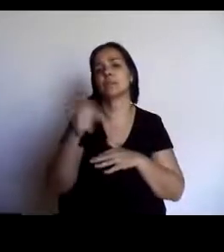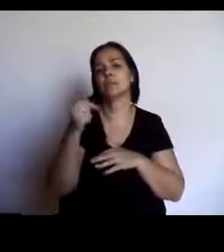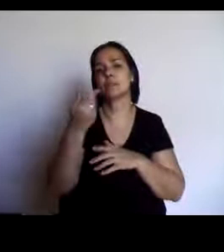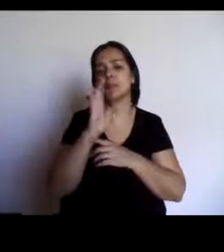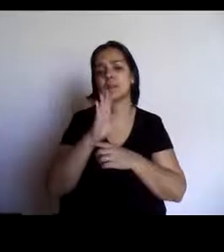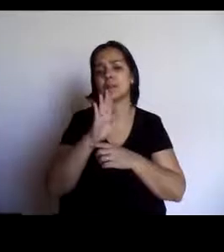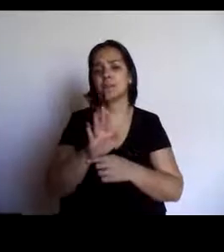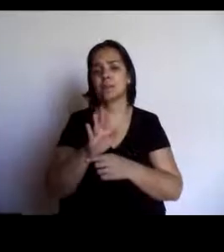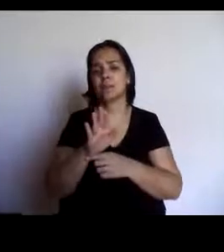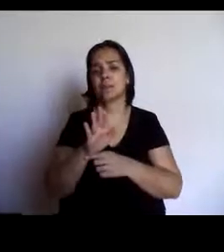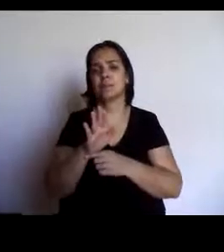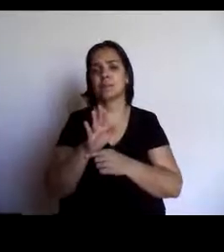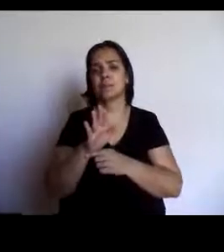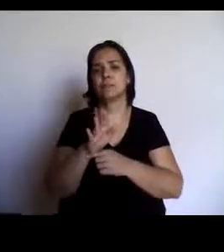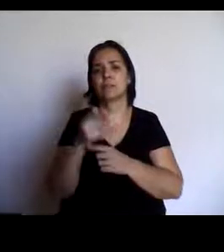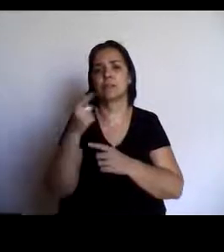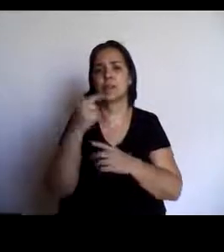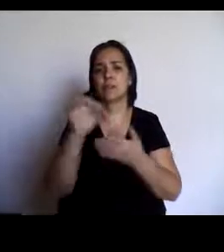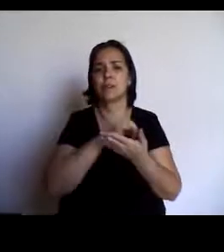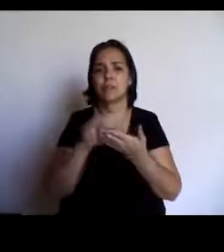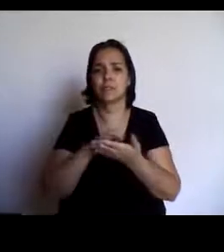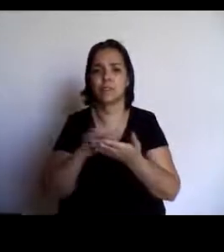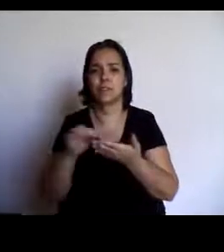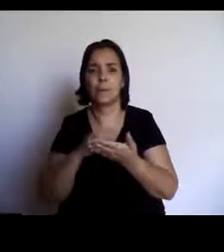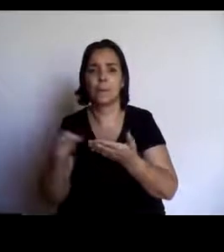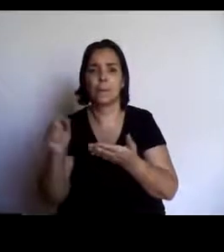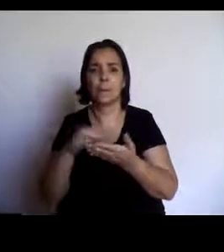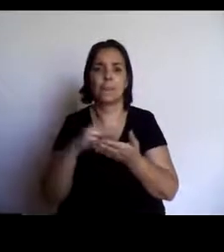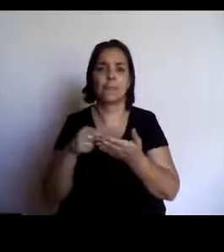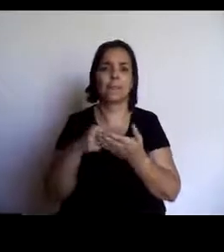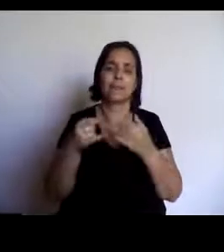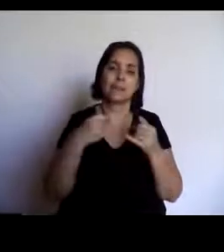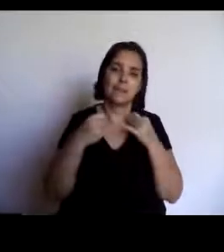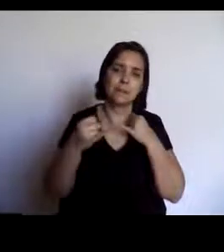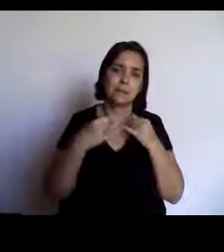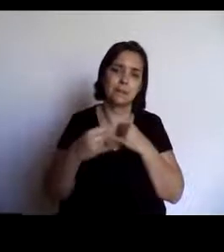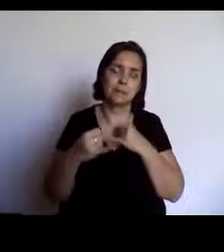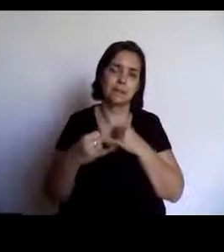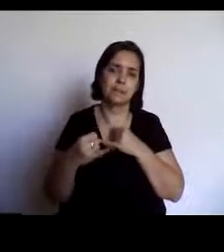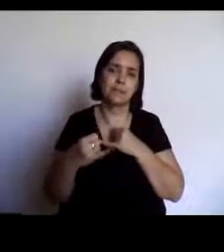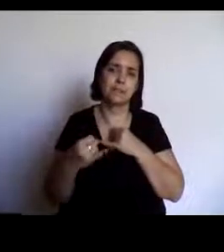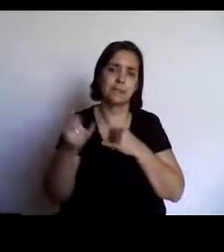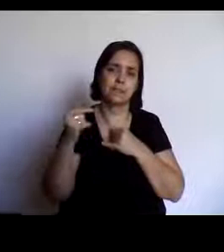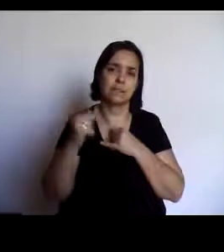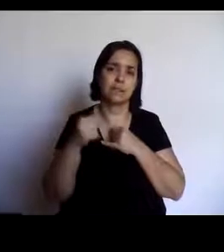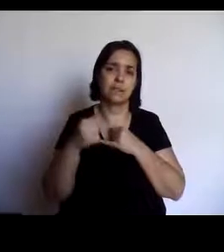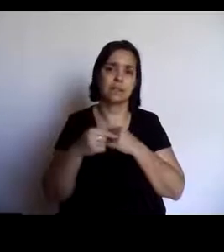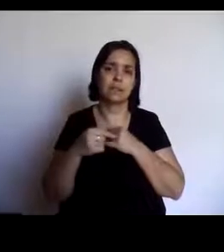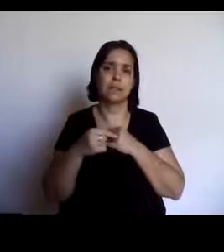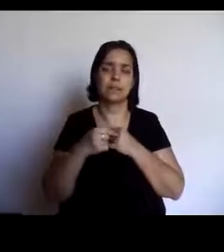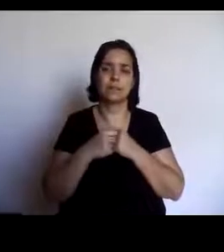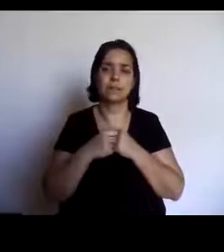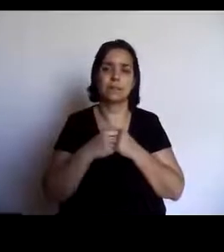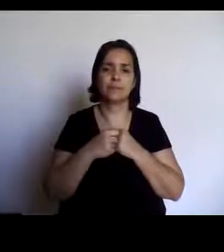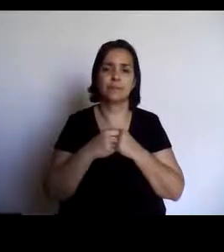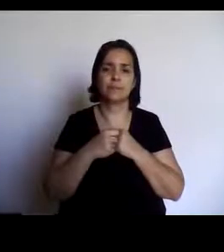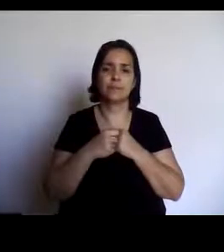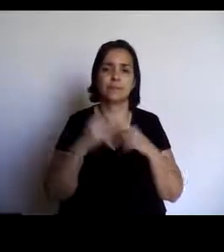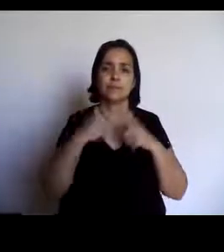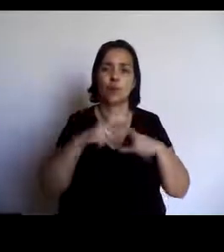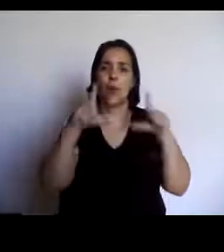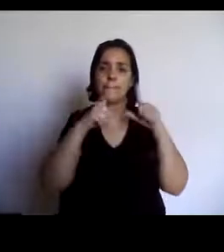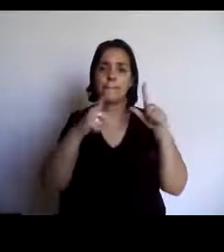donde se redactan y se marcan las líneas que van a regir el marco